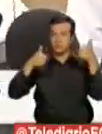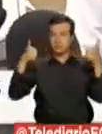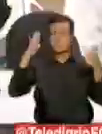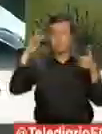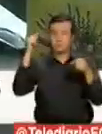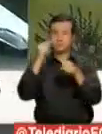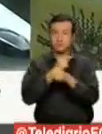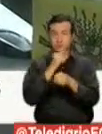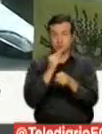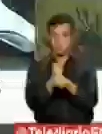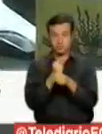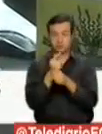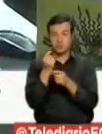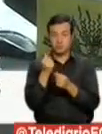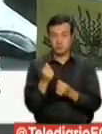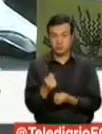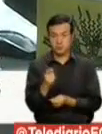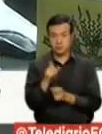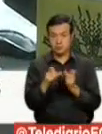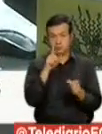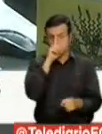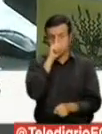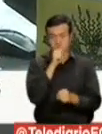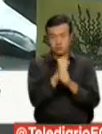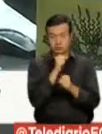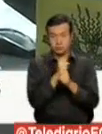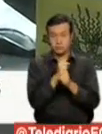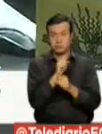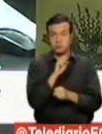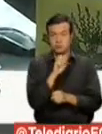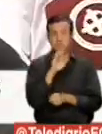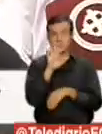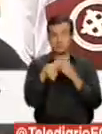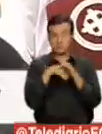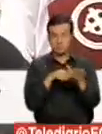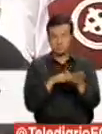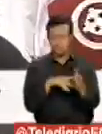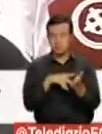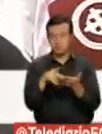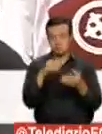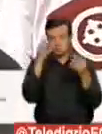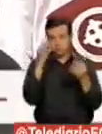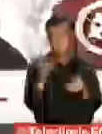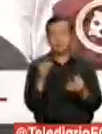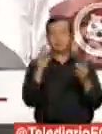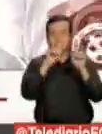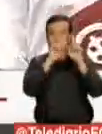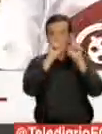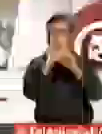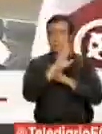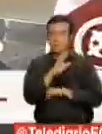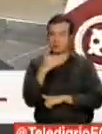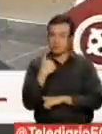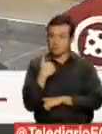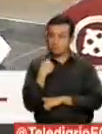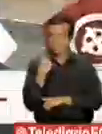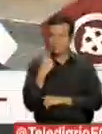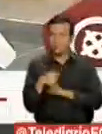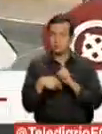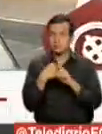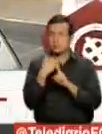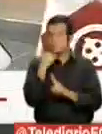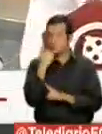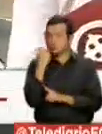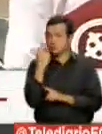nivel gerencial. Las liquidaciones para los empleados, según Enderique, están garantizadas. Los recursos los tienen las empresas, necesidad adicional, pues que no